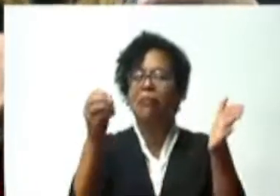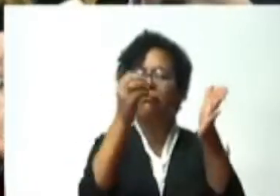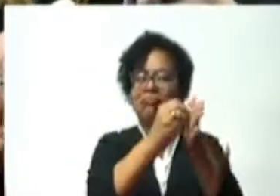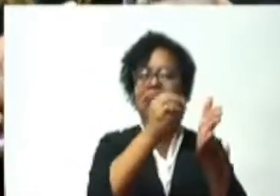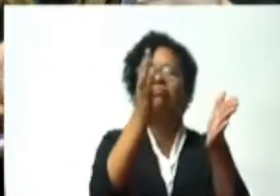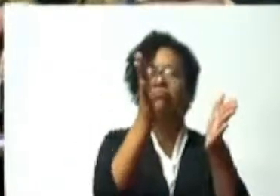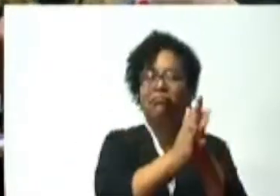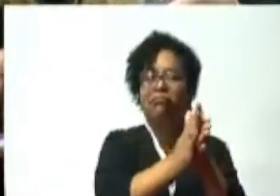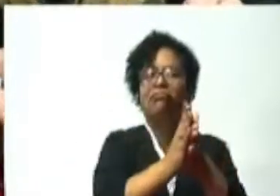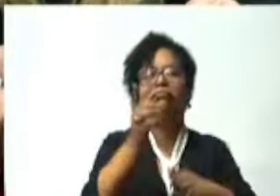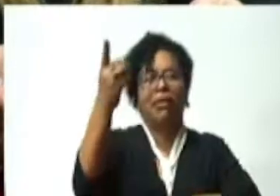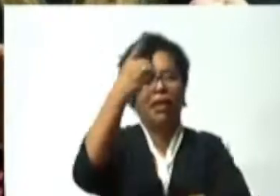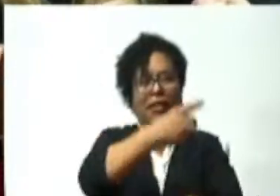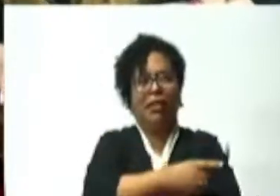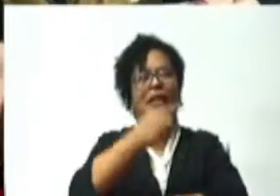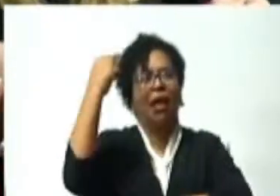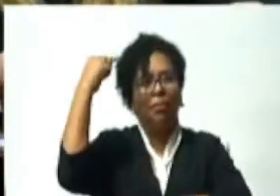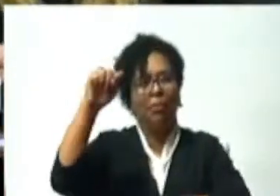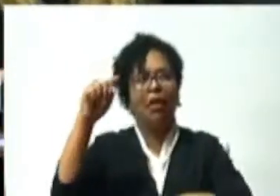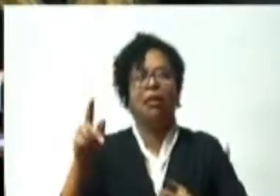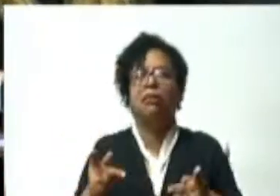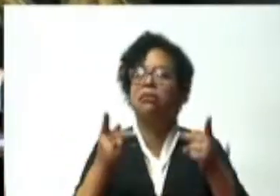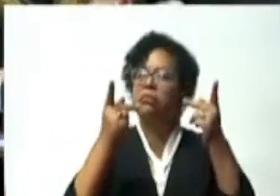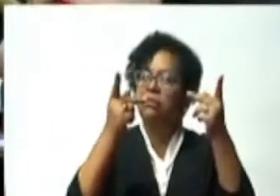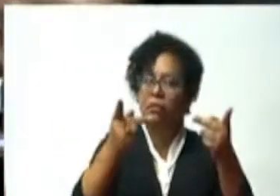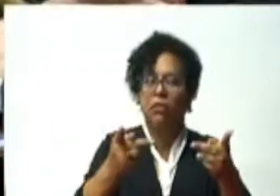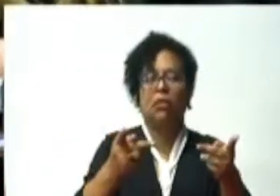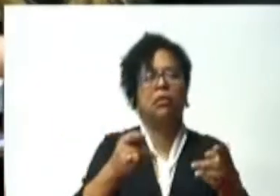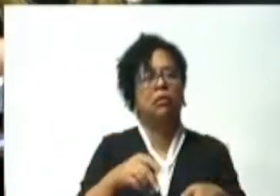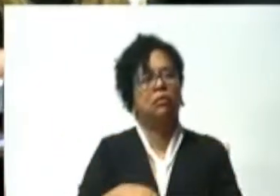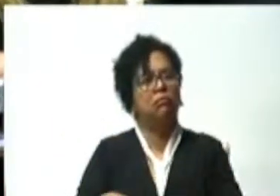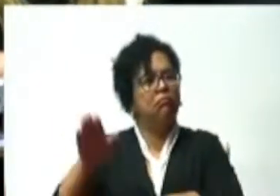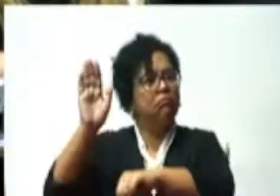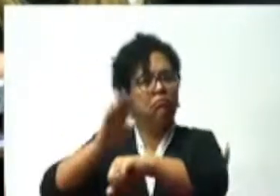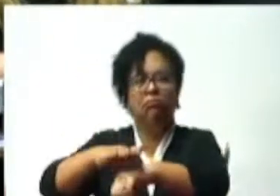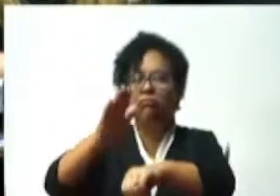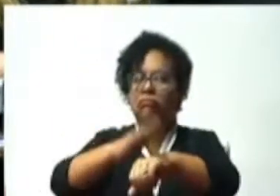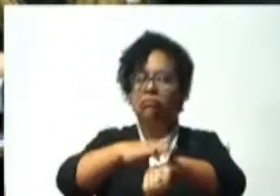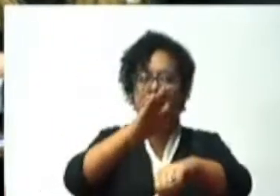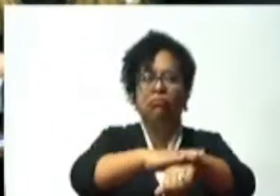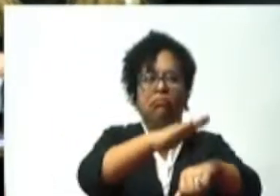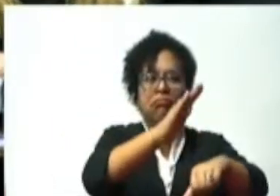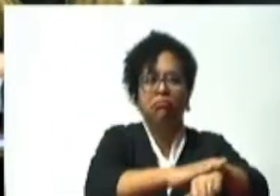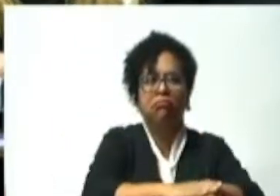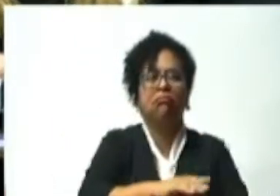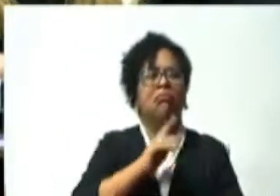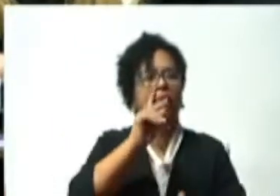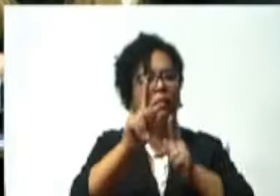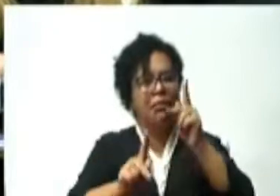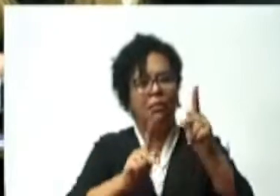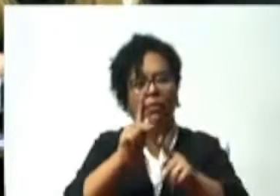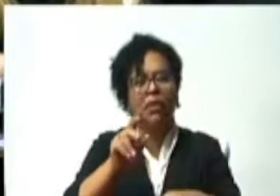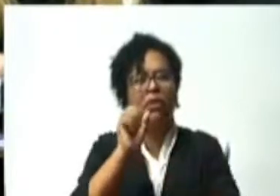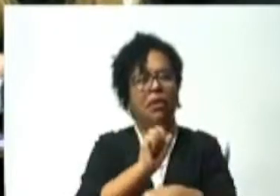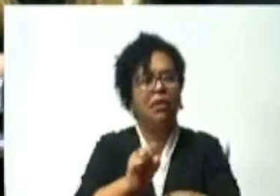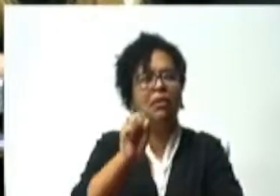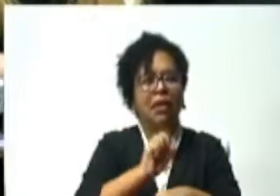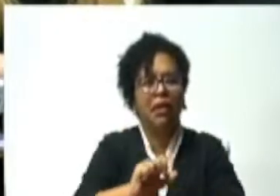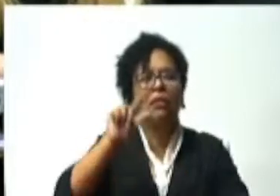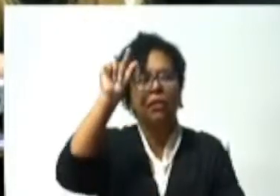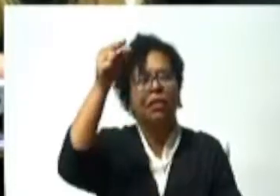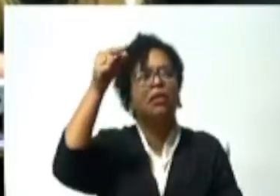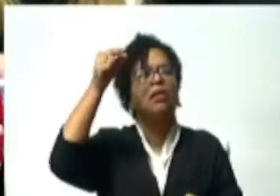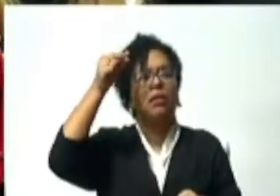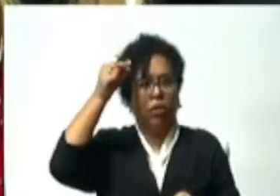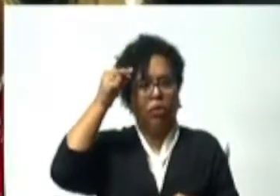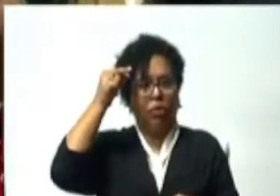Colega diputado, presidente, por favor, llamamos a los funcionarios que nos permitan también hacer nuestro trabajo,